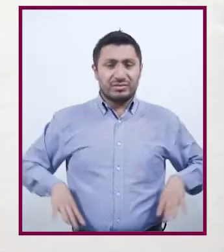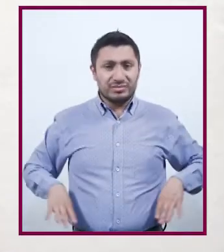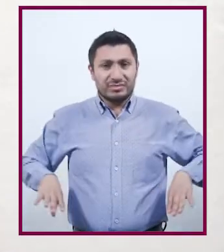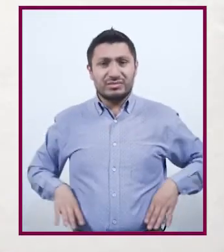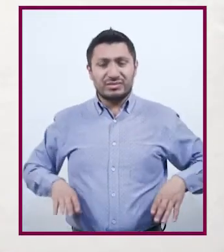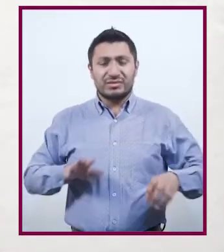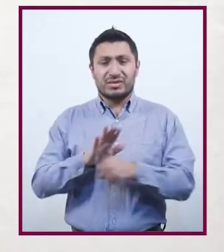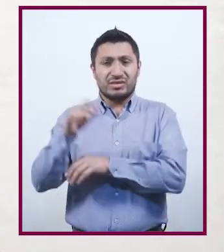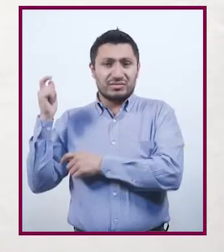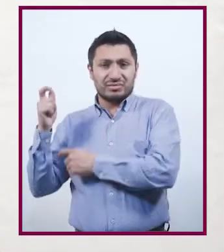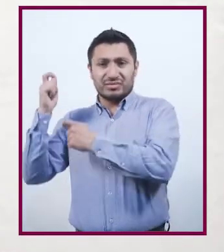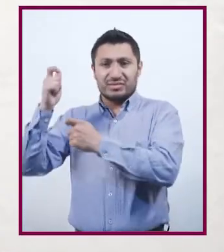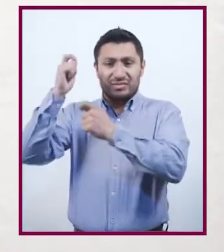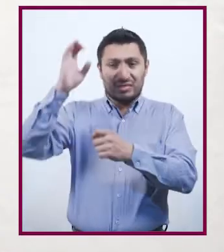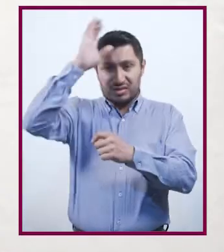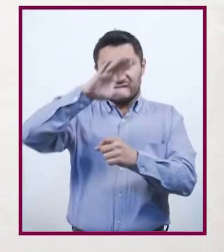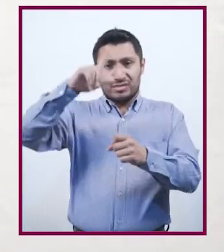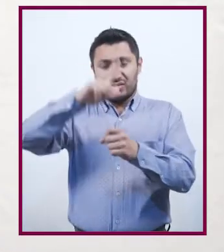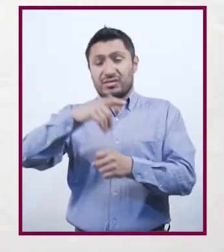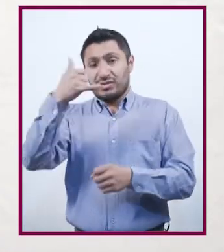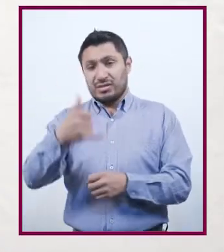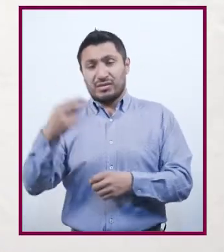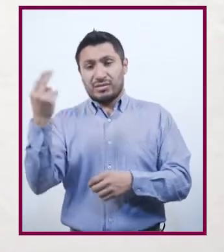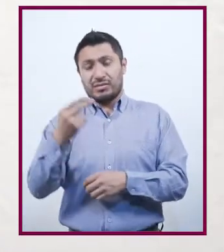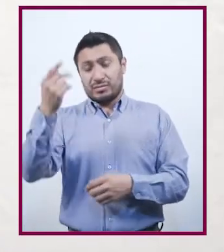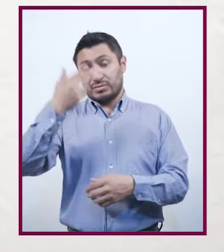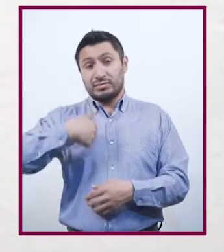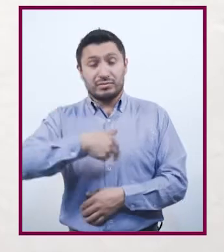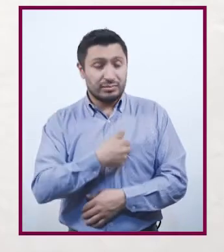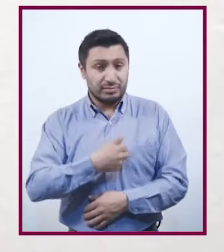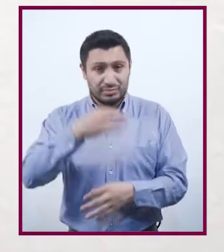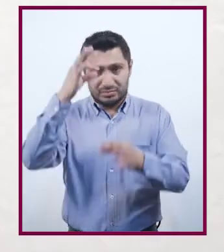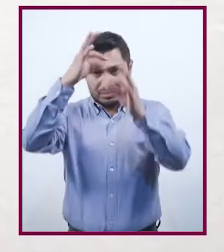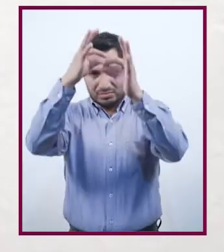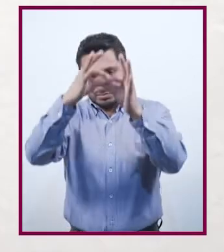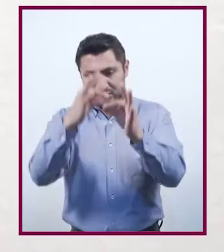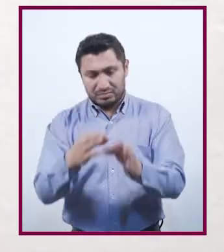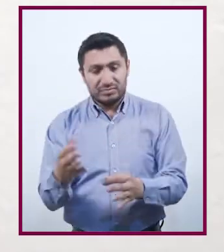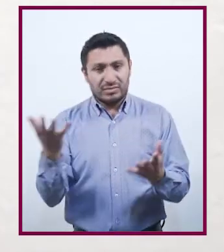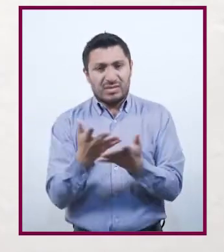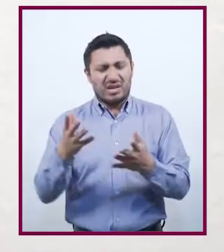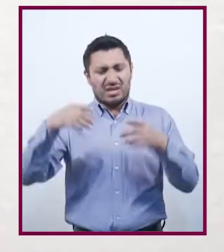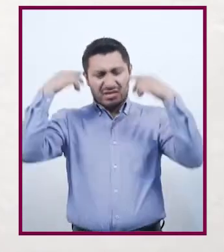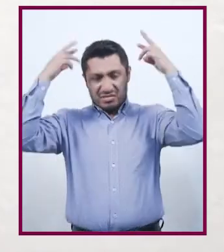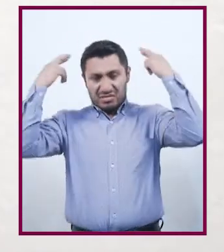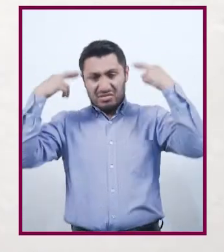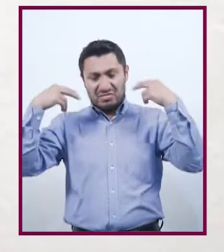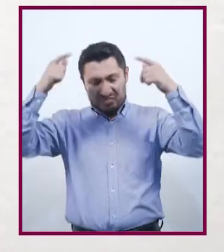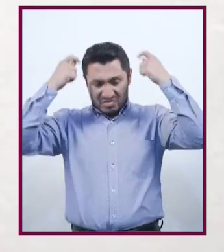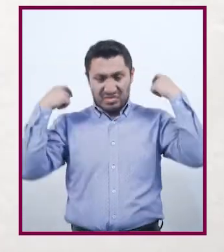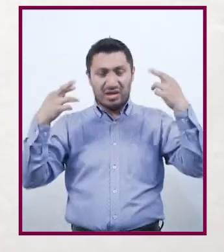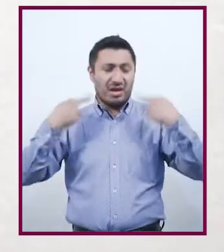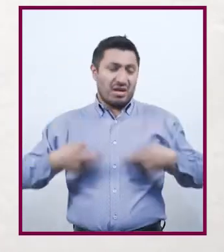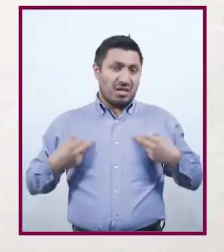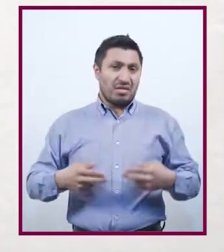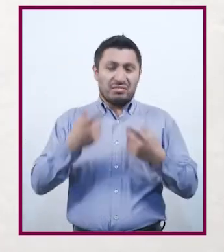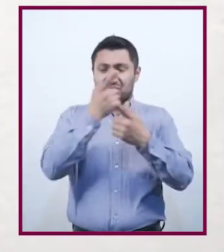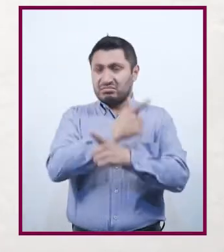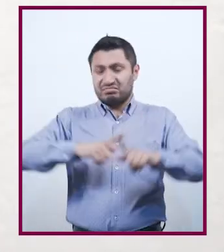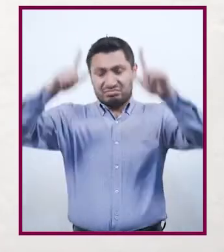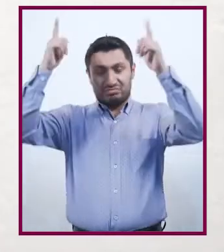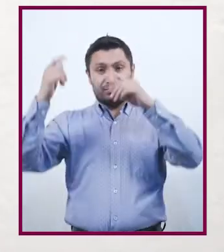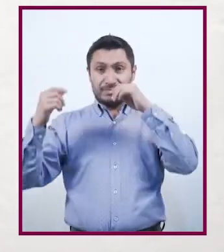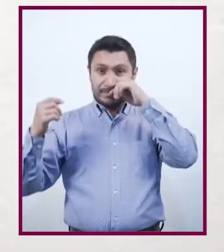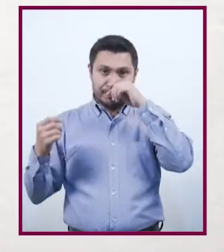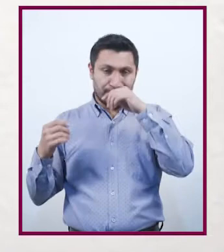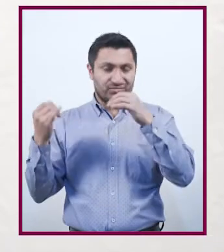ello. Todos los jóvenes nos apropiamos y adoptamos a las manifestaciones culturales y a nuestras necesidades. Hacemos propios estilos